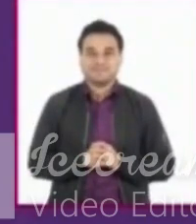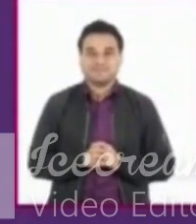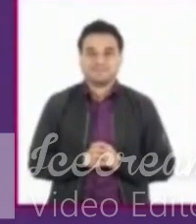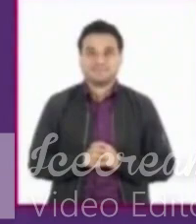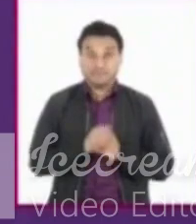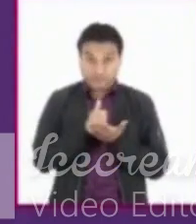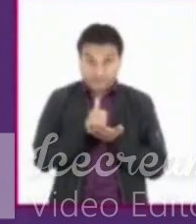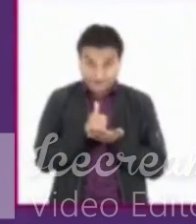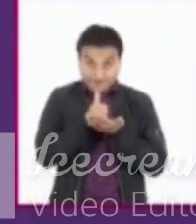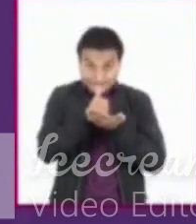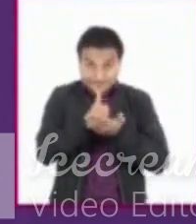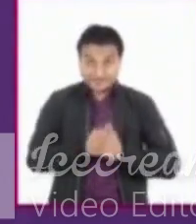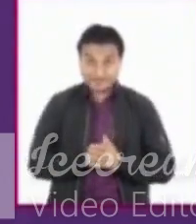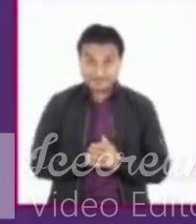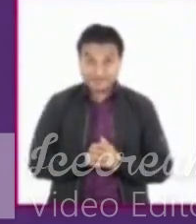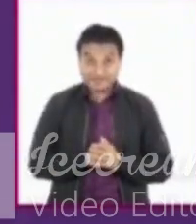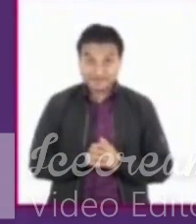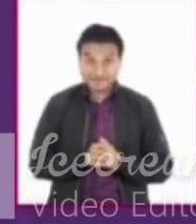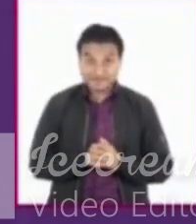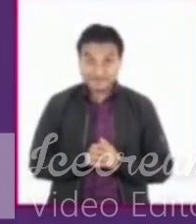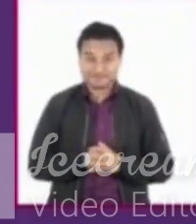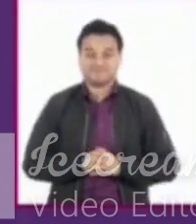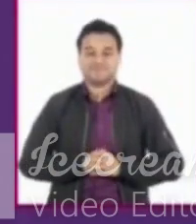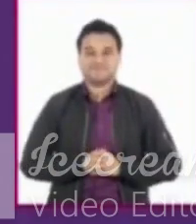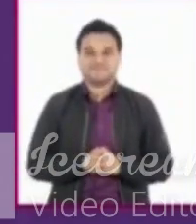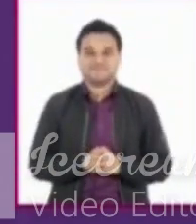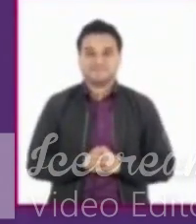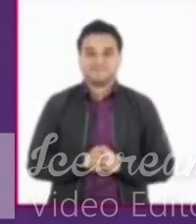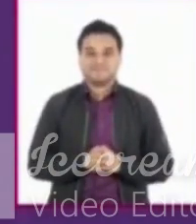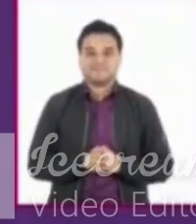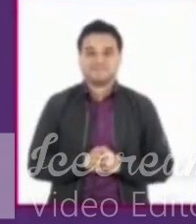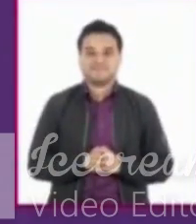¿Le ayudo? Ok. ¿Sí?